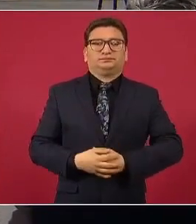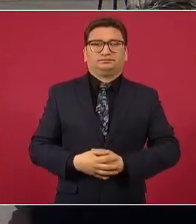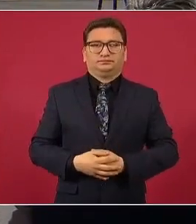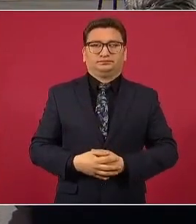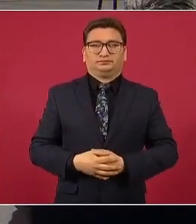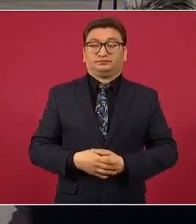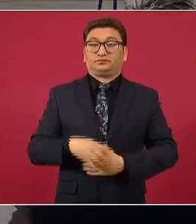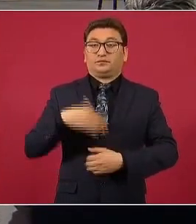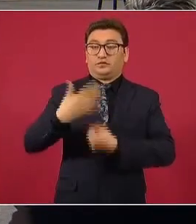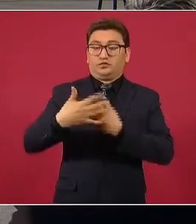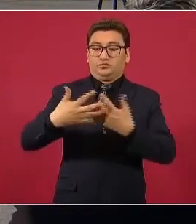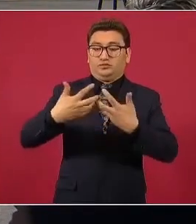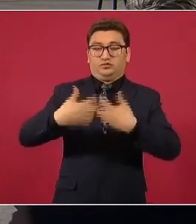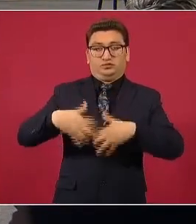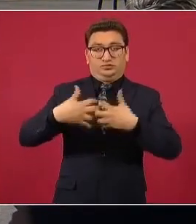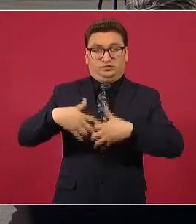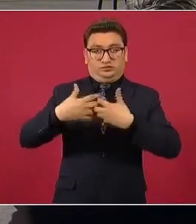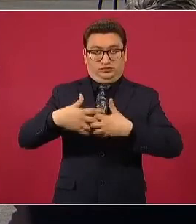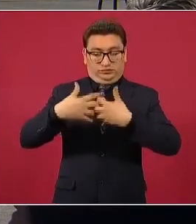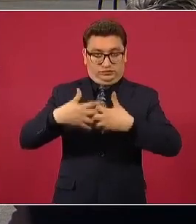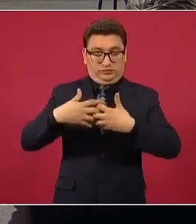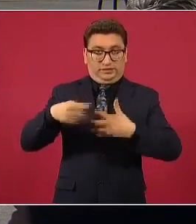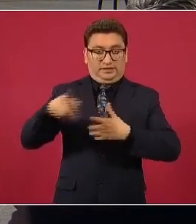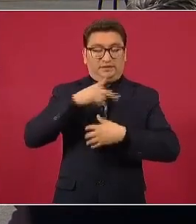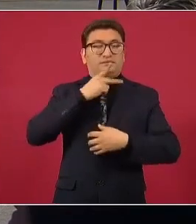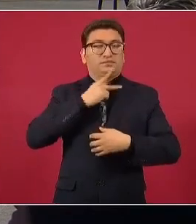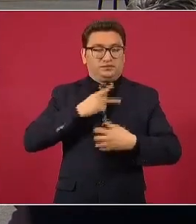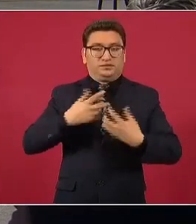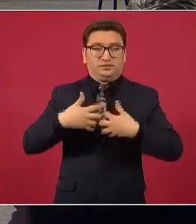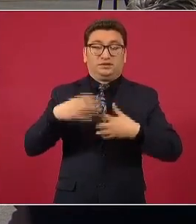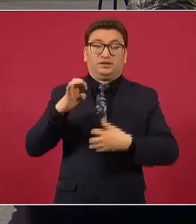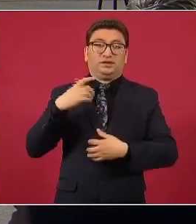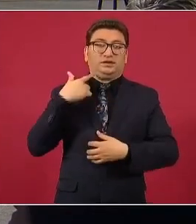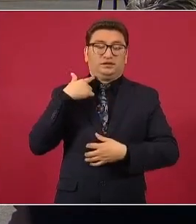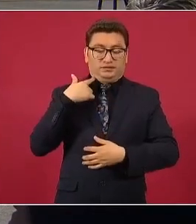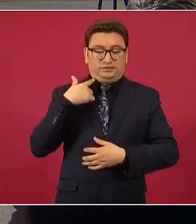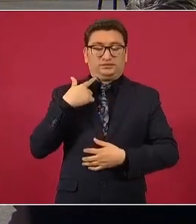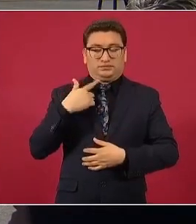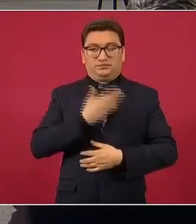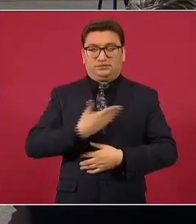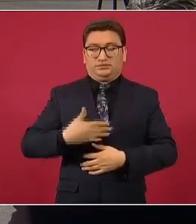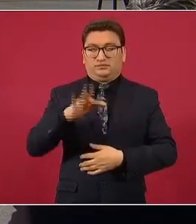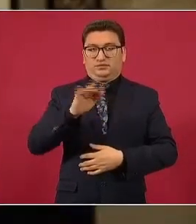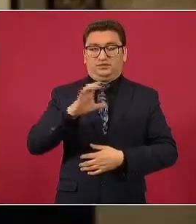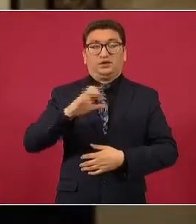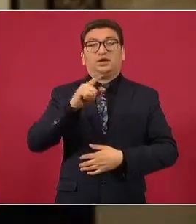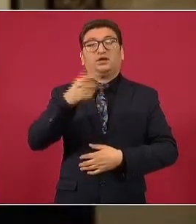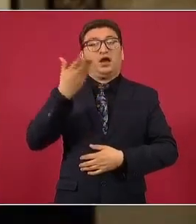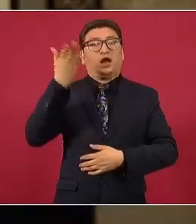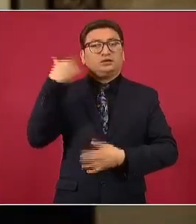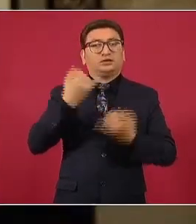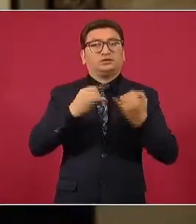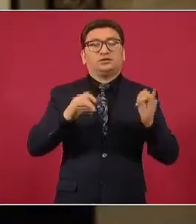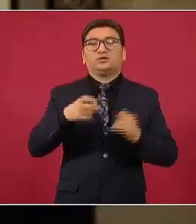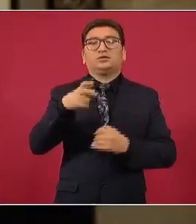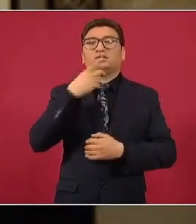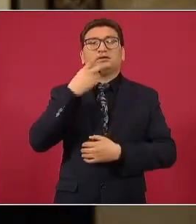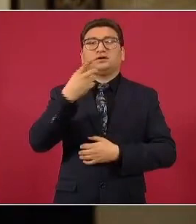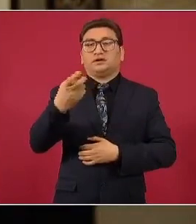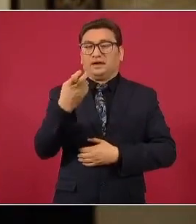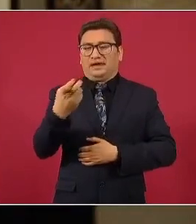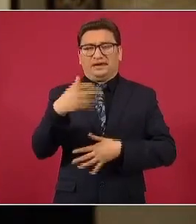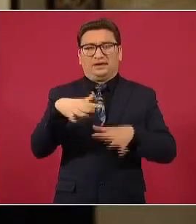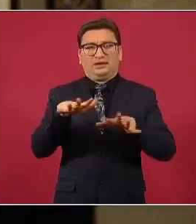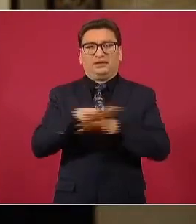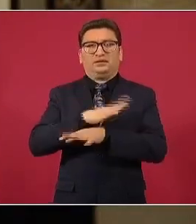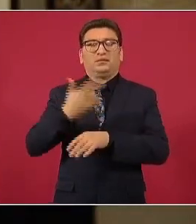la refinería que supuestamente había inaugurado el expresidente Felipe Calderón. Usted refirió que se iba a hacer un hospital en